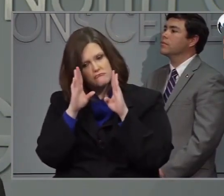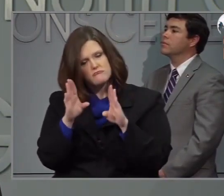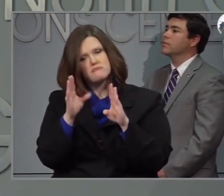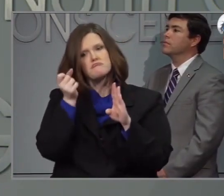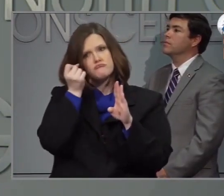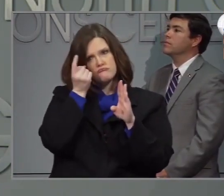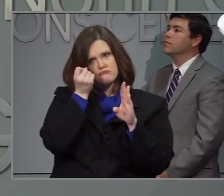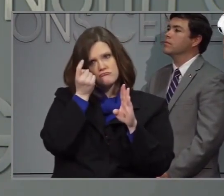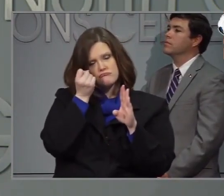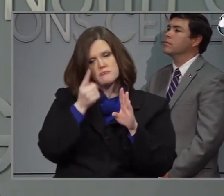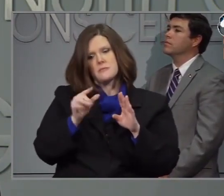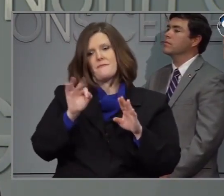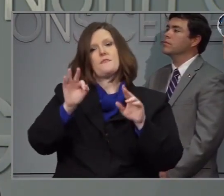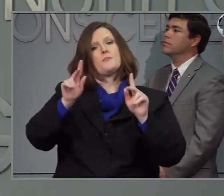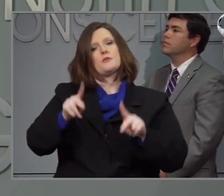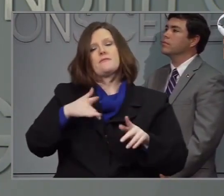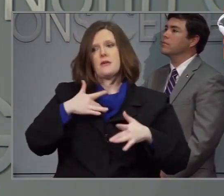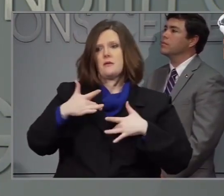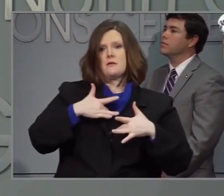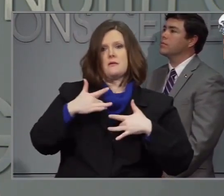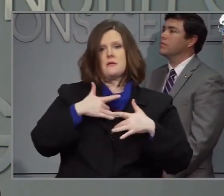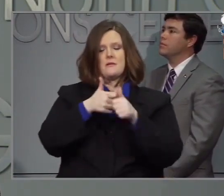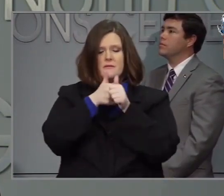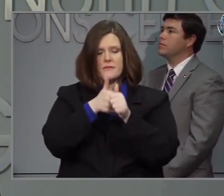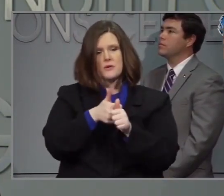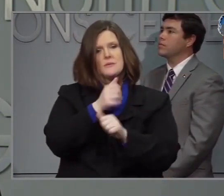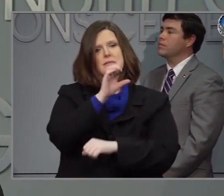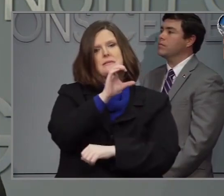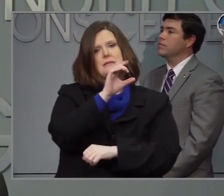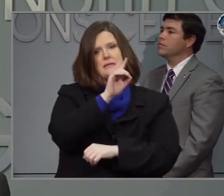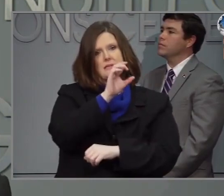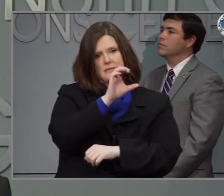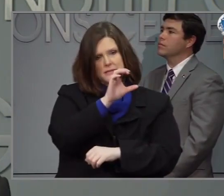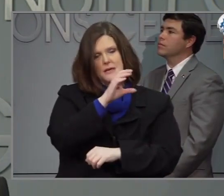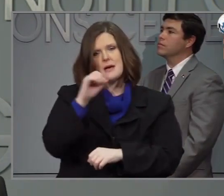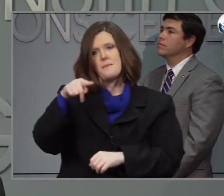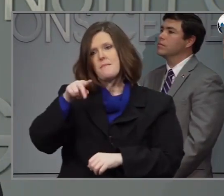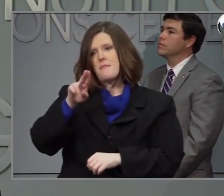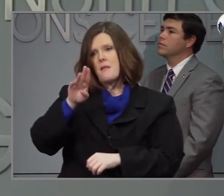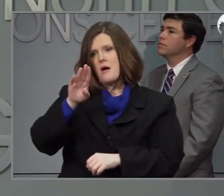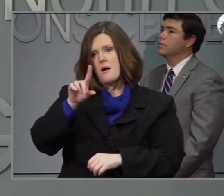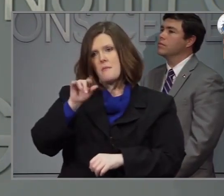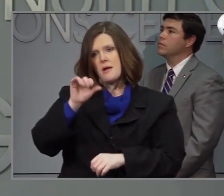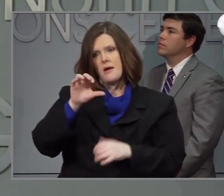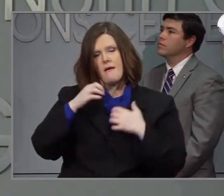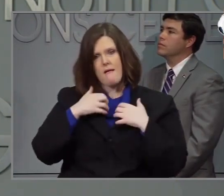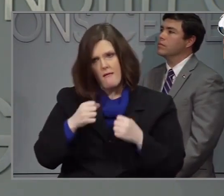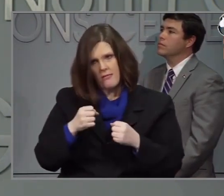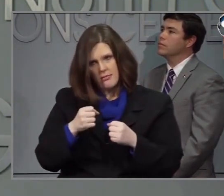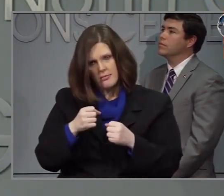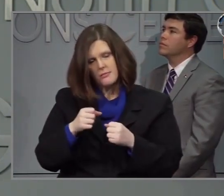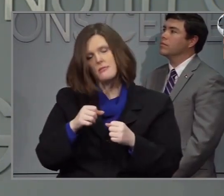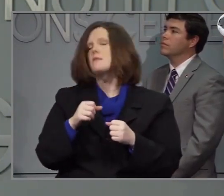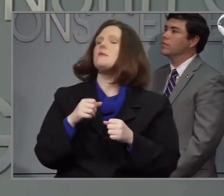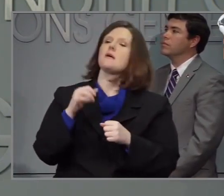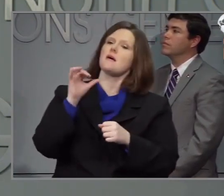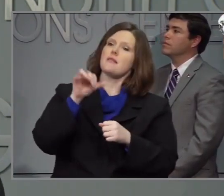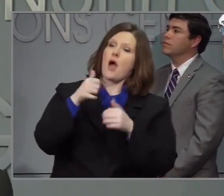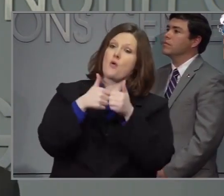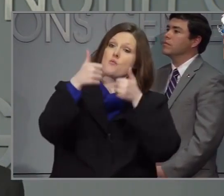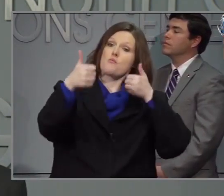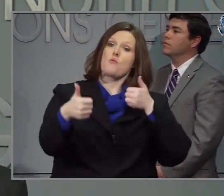de salud la salud en cdc y dh de hecho ya nos dieron guías para esto entra el